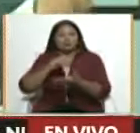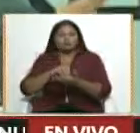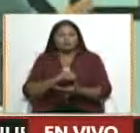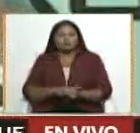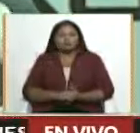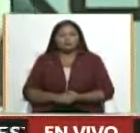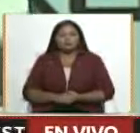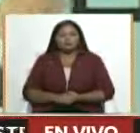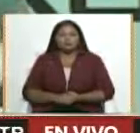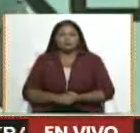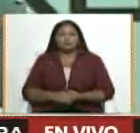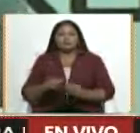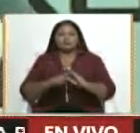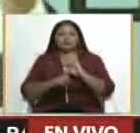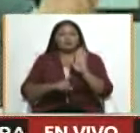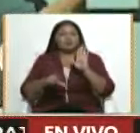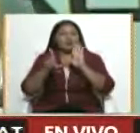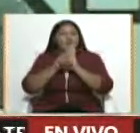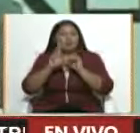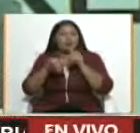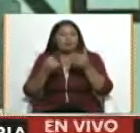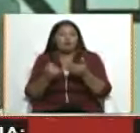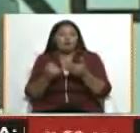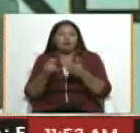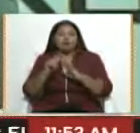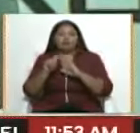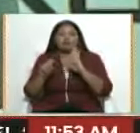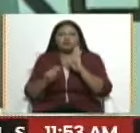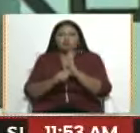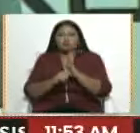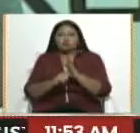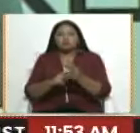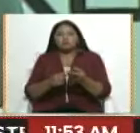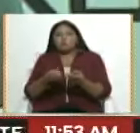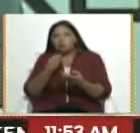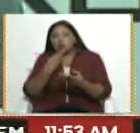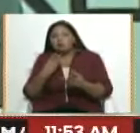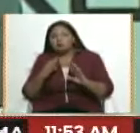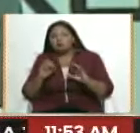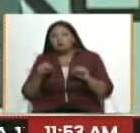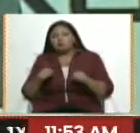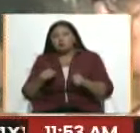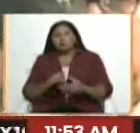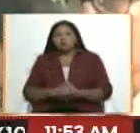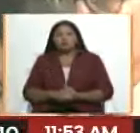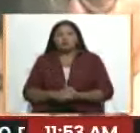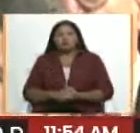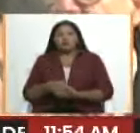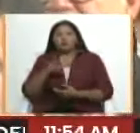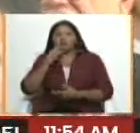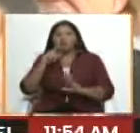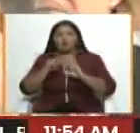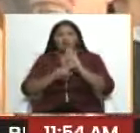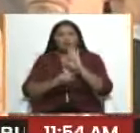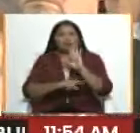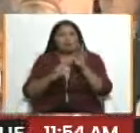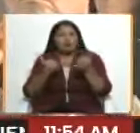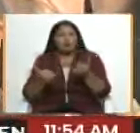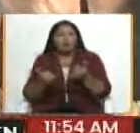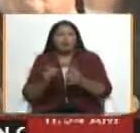que esté al margen de la ley, al margen de la Constitución, por supuesto, o que no cumpla los requisitos, o que no los